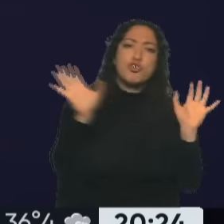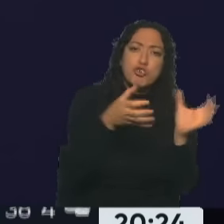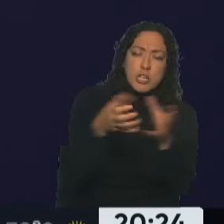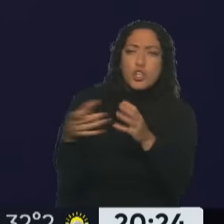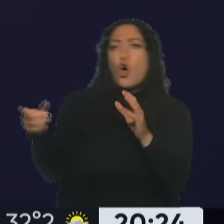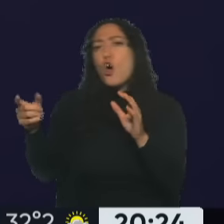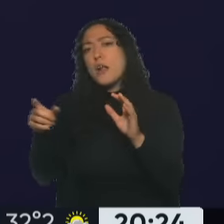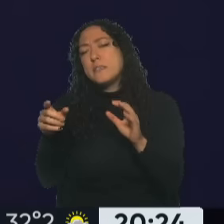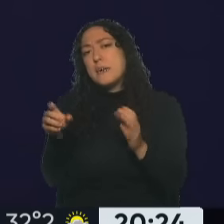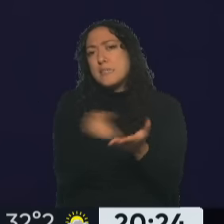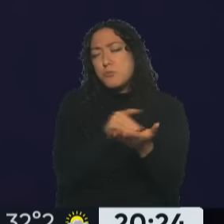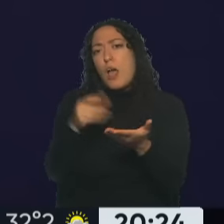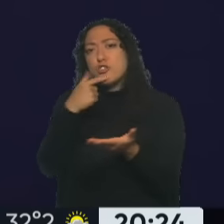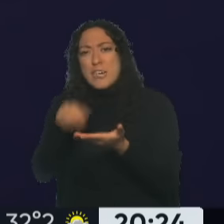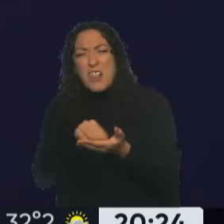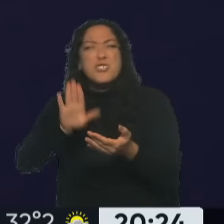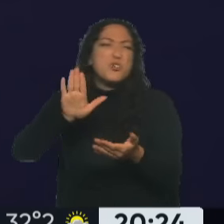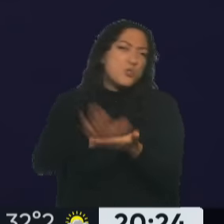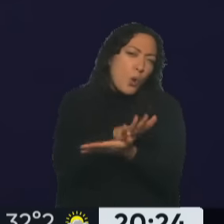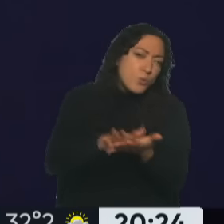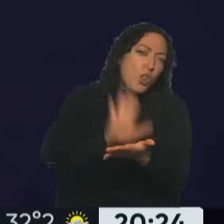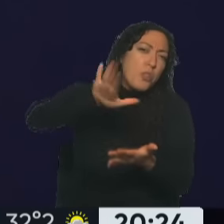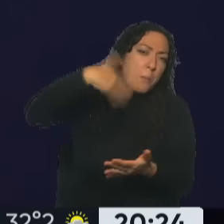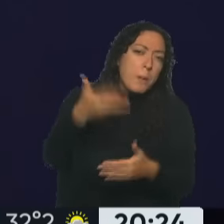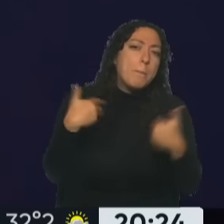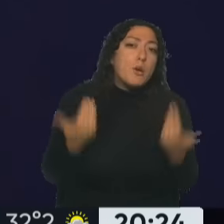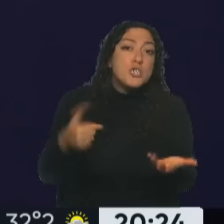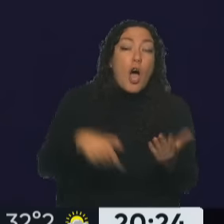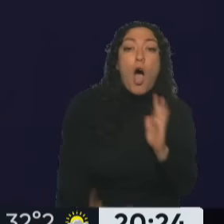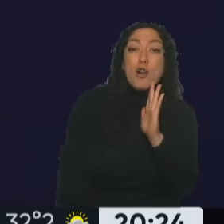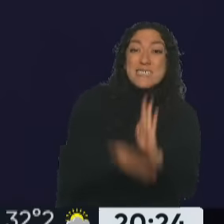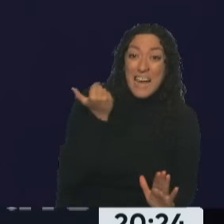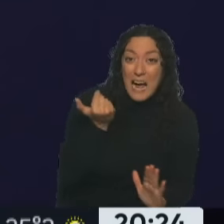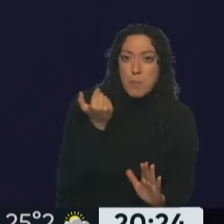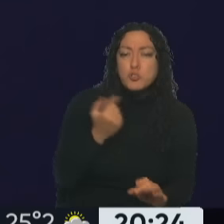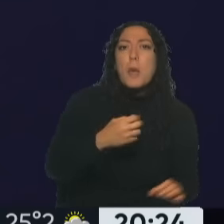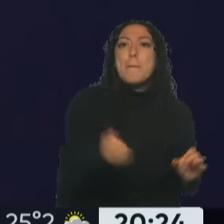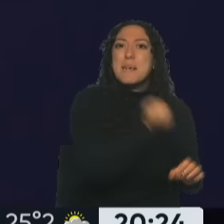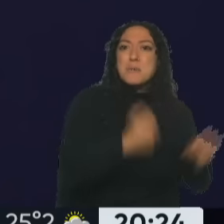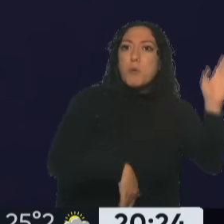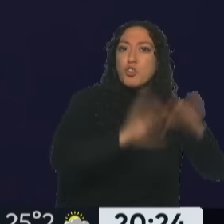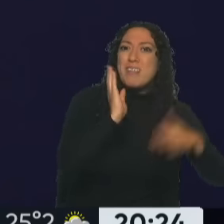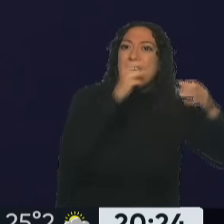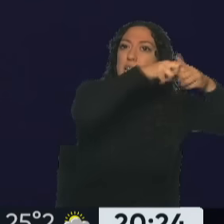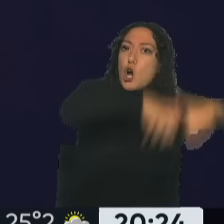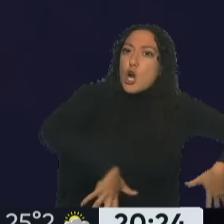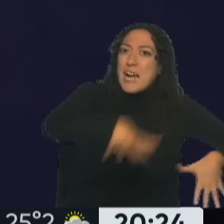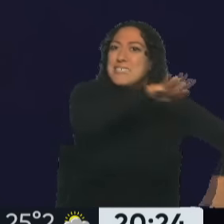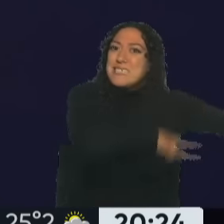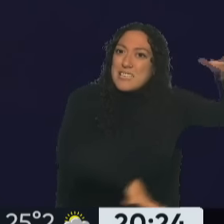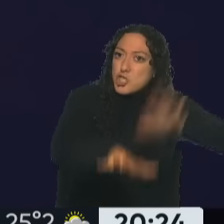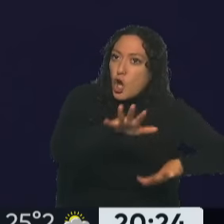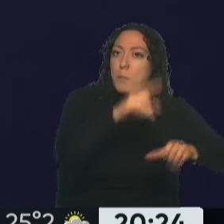legisladores lo podemos solucionar es que decimos bueno muchachos vamos por la parte importante y Vamos a darnos un poco más de